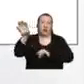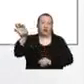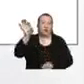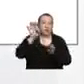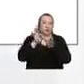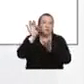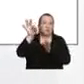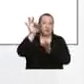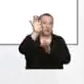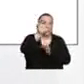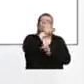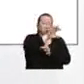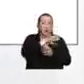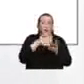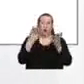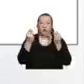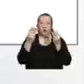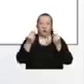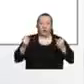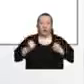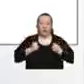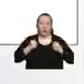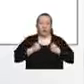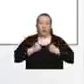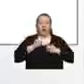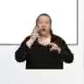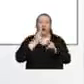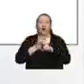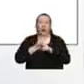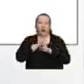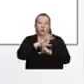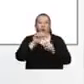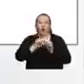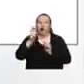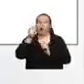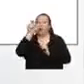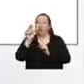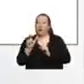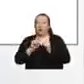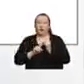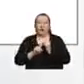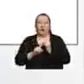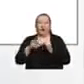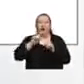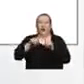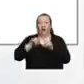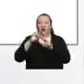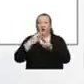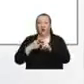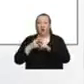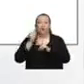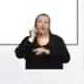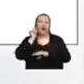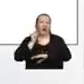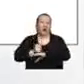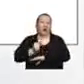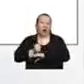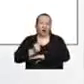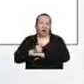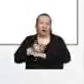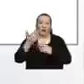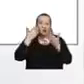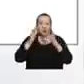y centenas de propiedades y a nombre de testaferros a nombre un actuar y es algo así una pobre gerente media